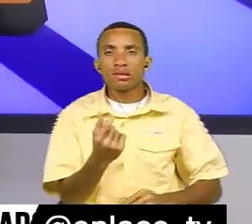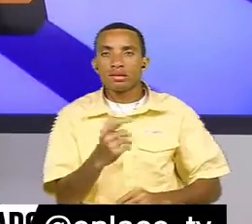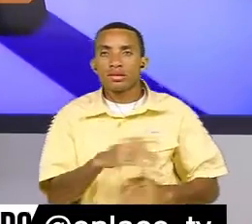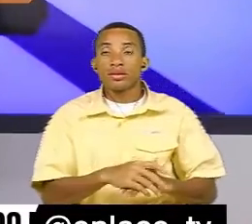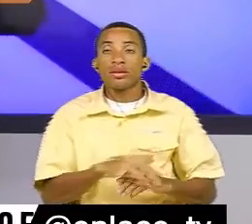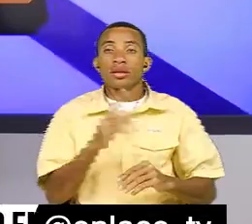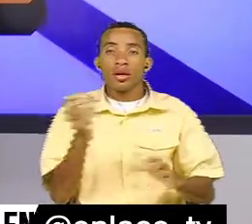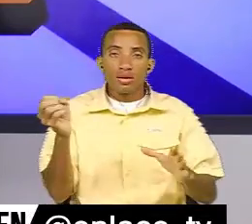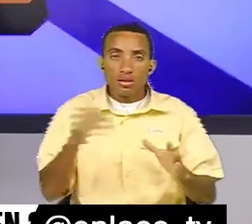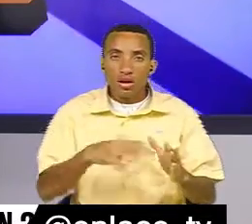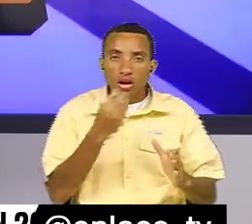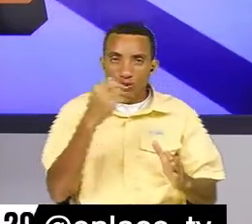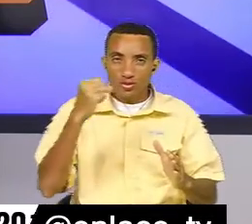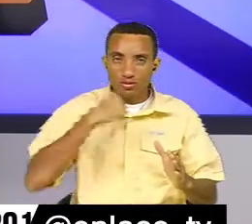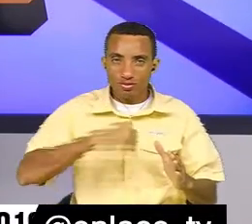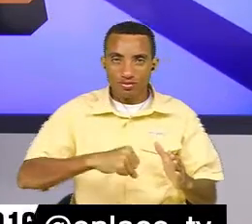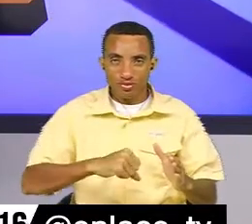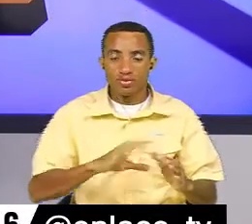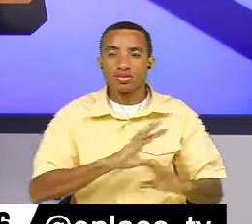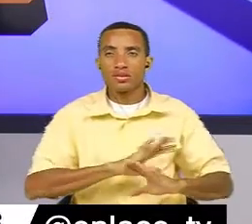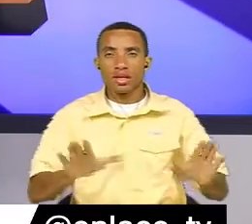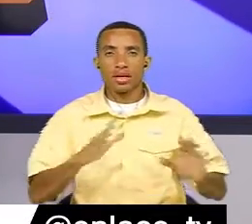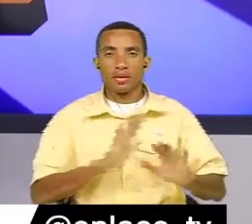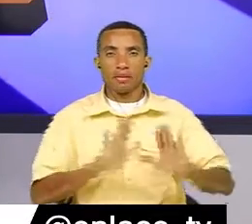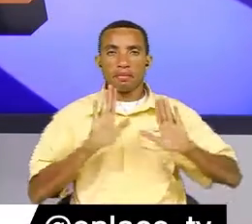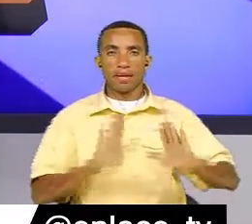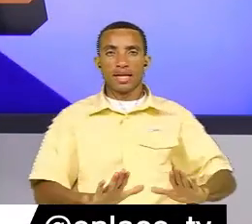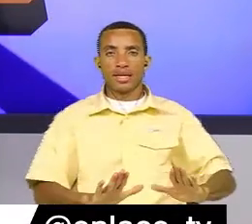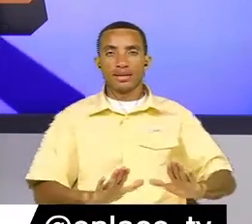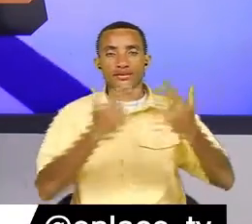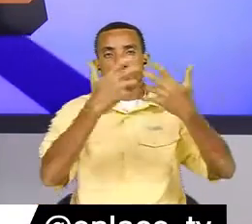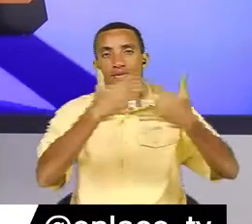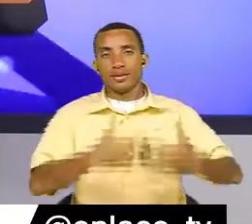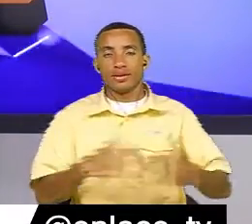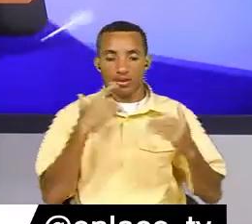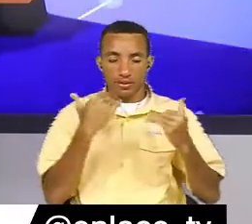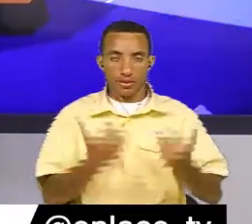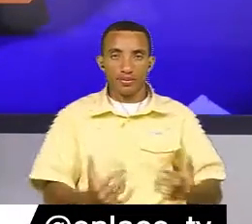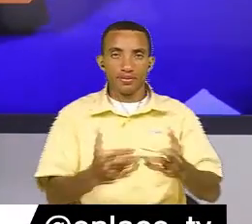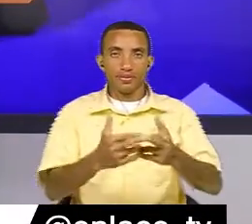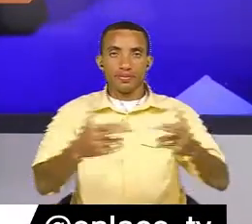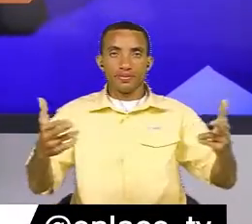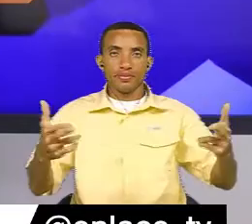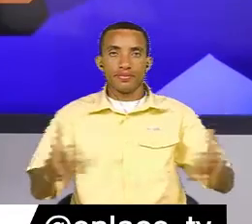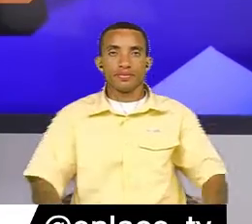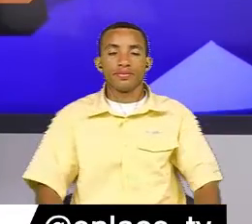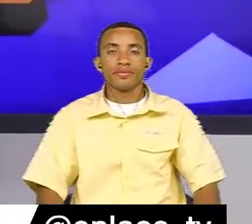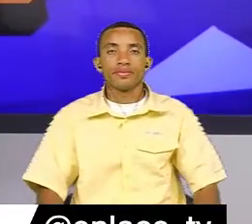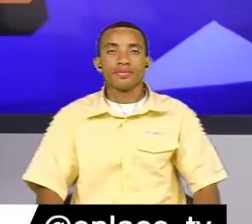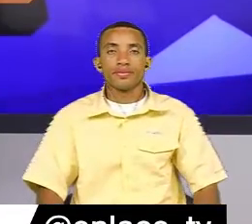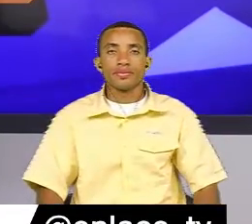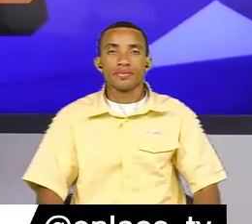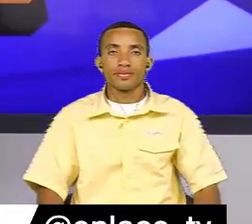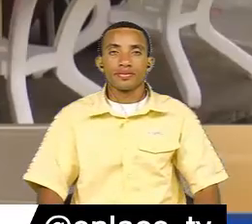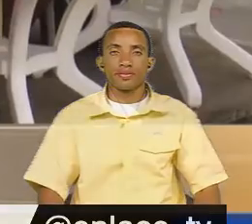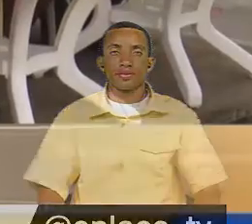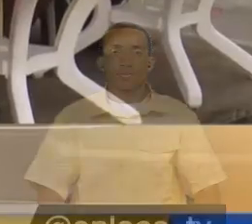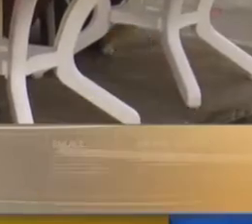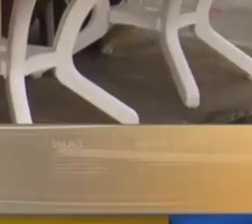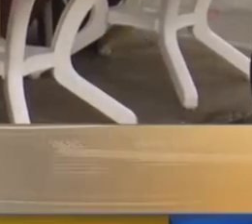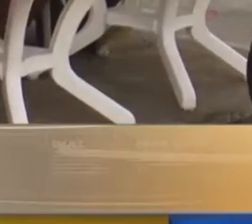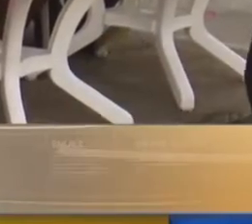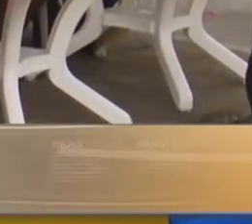luego de que la parálisis de la empresa lleva varias semanas. Estas y otras informaciones serán desarrolladas en la presente emisión. Bienvenidos.